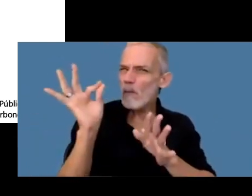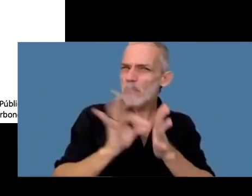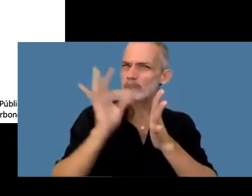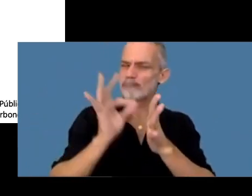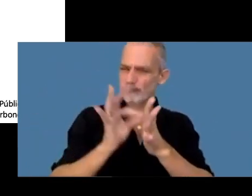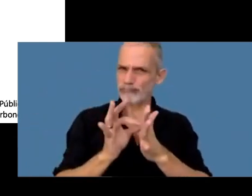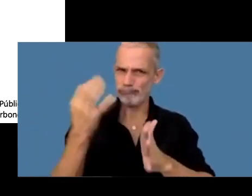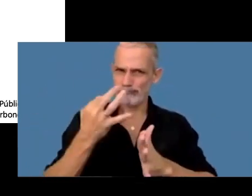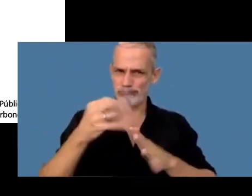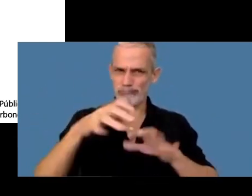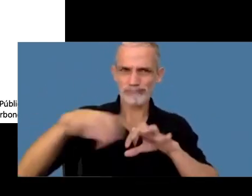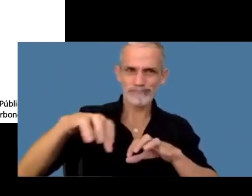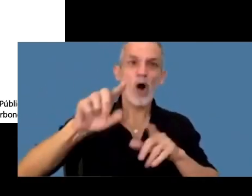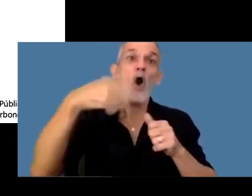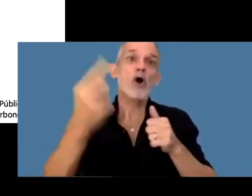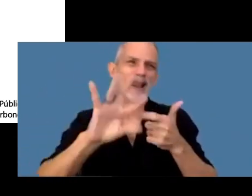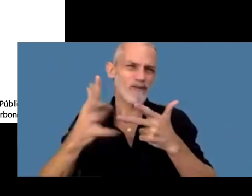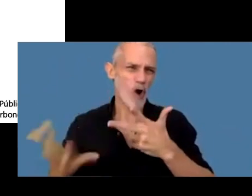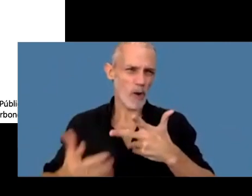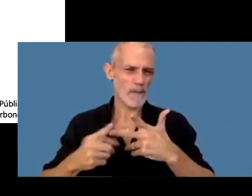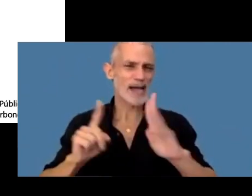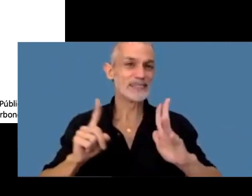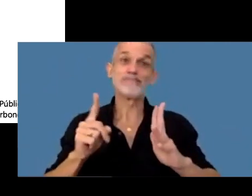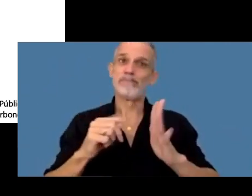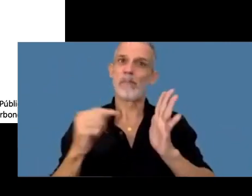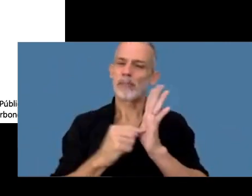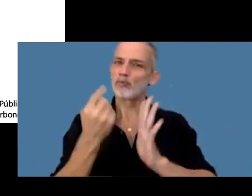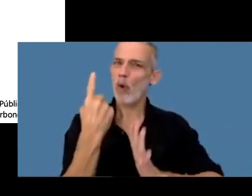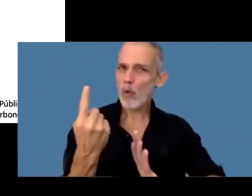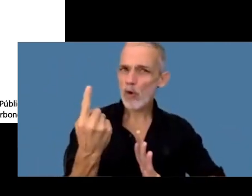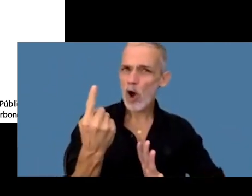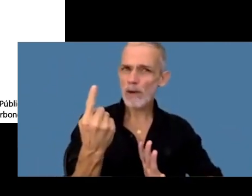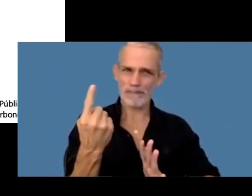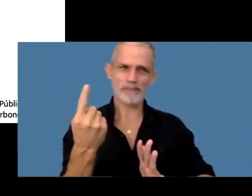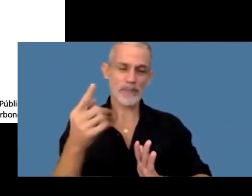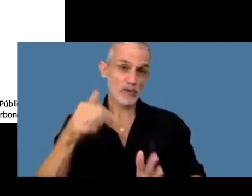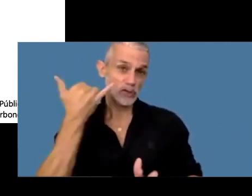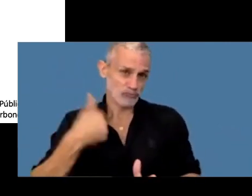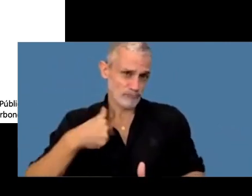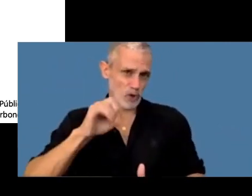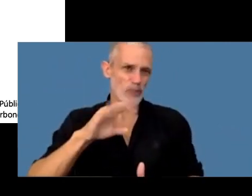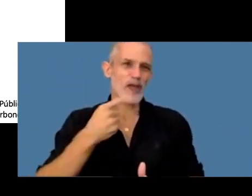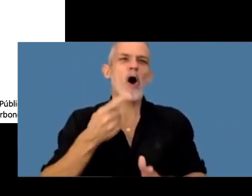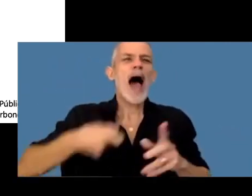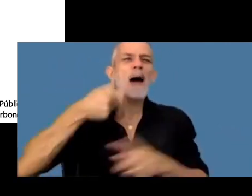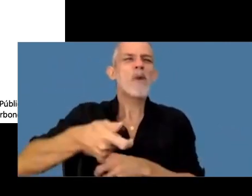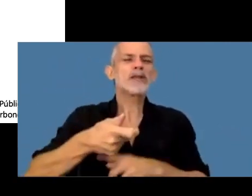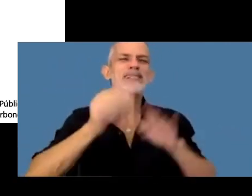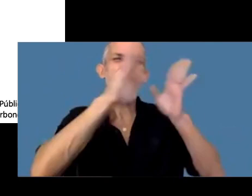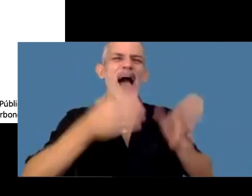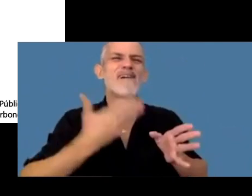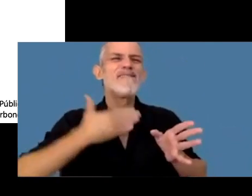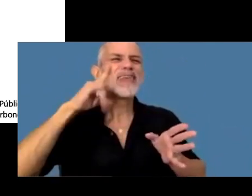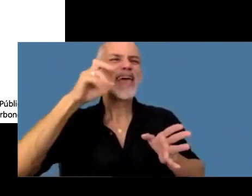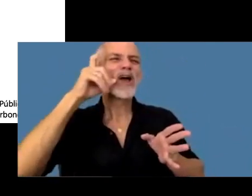sector otras formas, en el inciso 1, donde yo llamo aportes a fideicomisos constituidos en los términos del